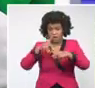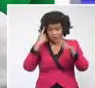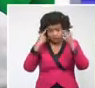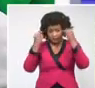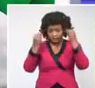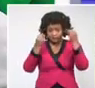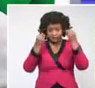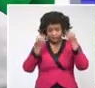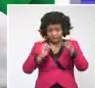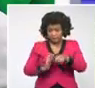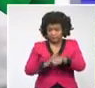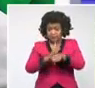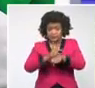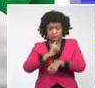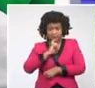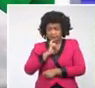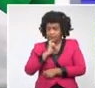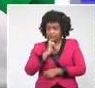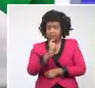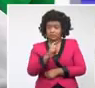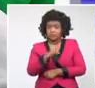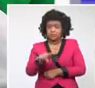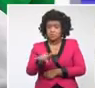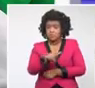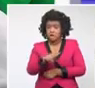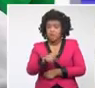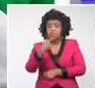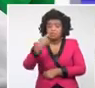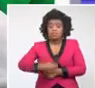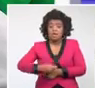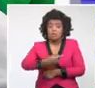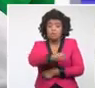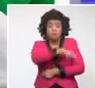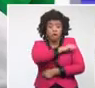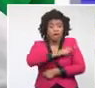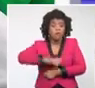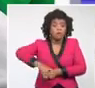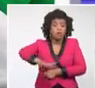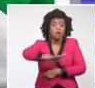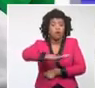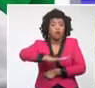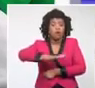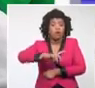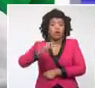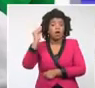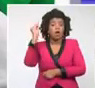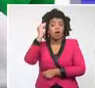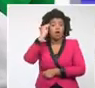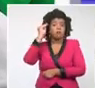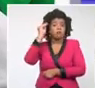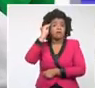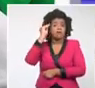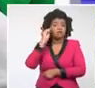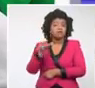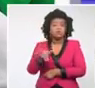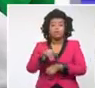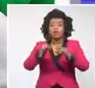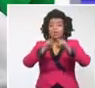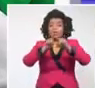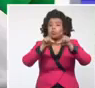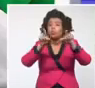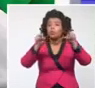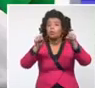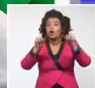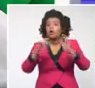de coronavirus es también lección valiosa para cada territorio del país.